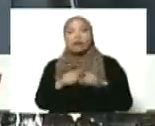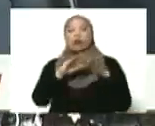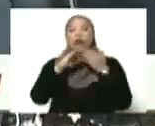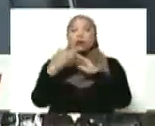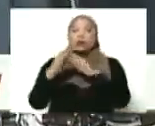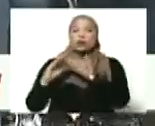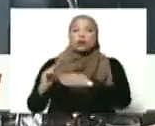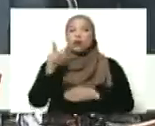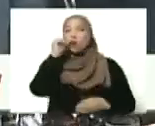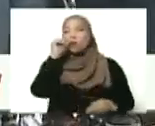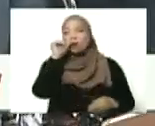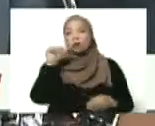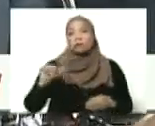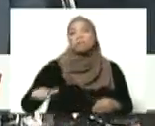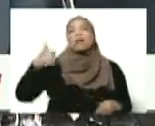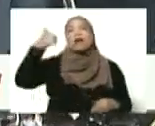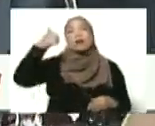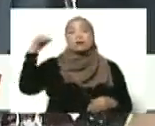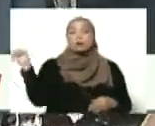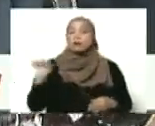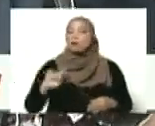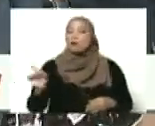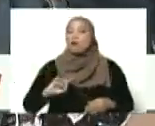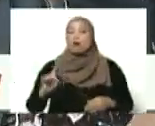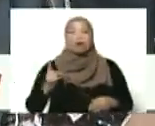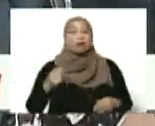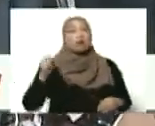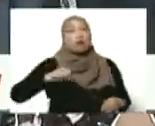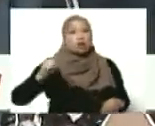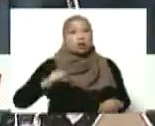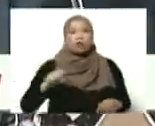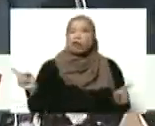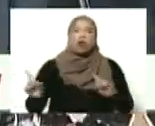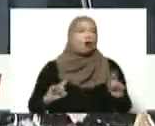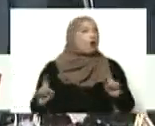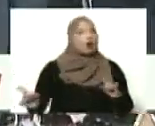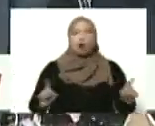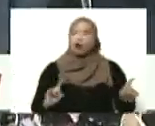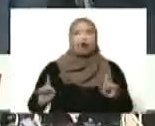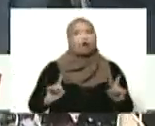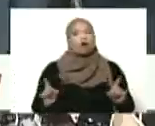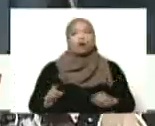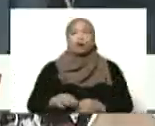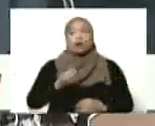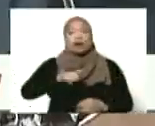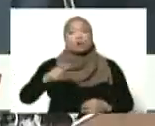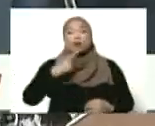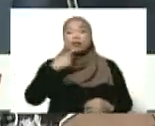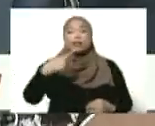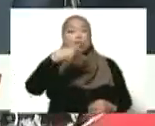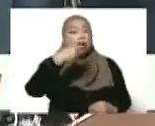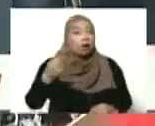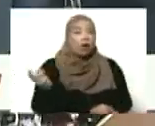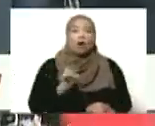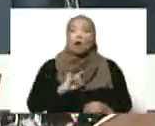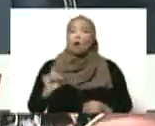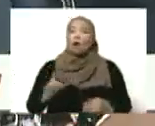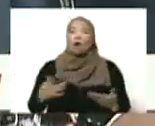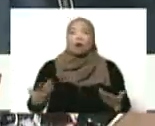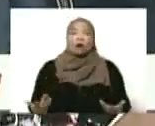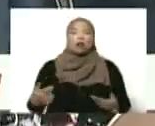perdón, de hombres, ganaron los hombres. Jefe de comunidad, claro. Yo vi los papeles. ¿Dónde están